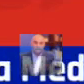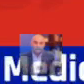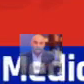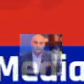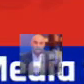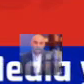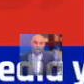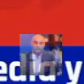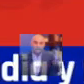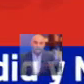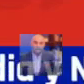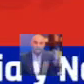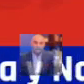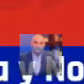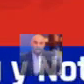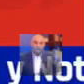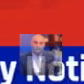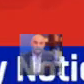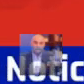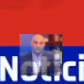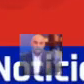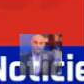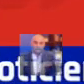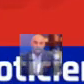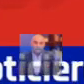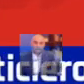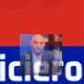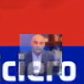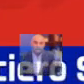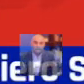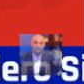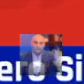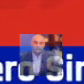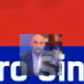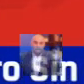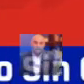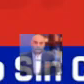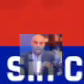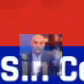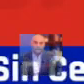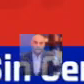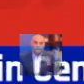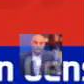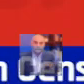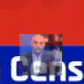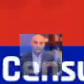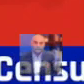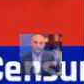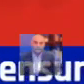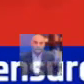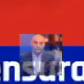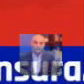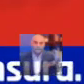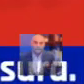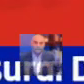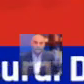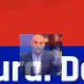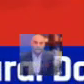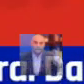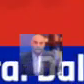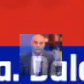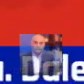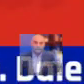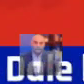que no tienen este acceso a las benditas redes sociales y que se sientan frente a un televisor y que están consumiendo toda